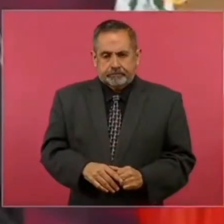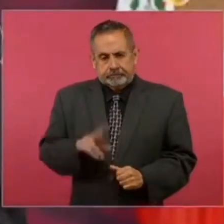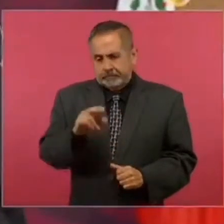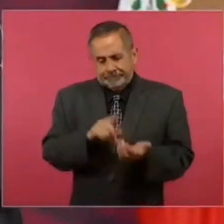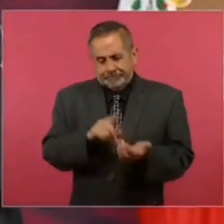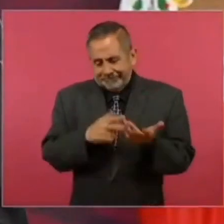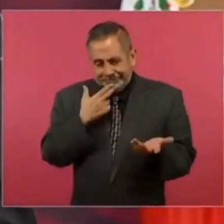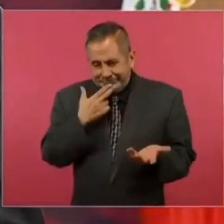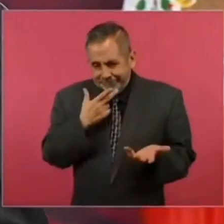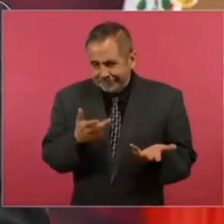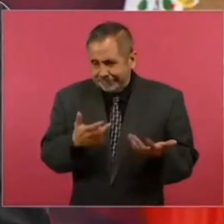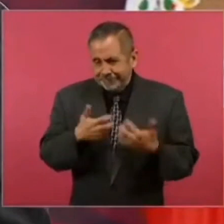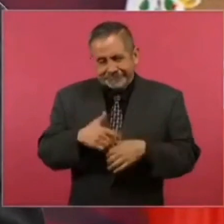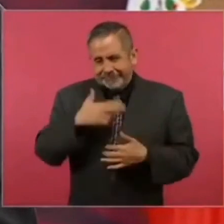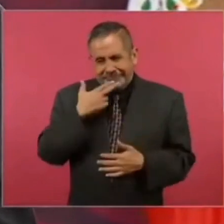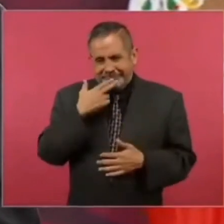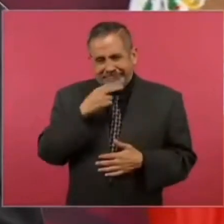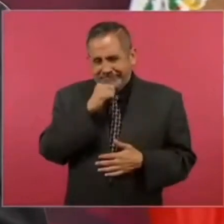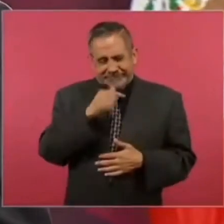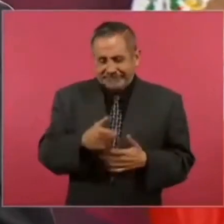no iba a funcionar.